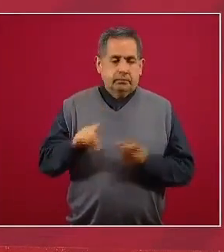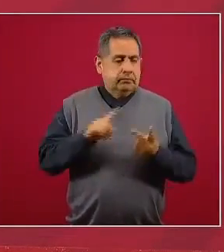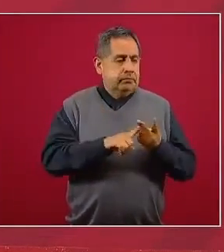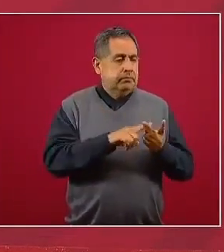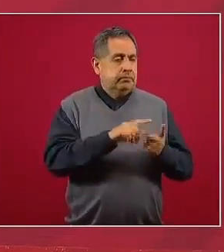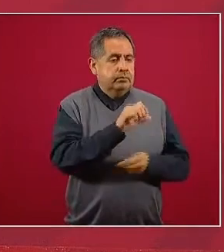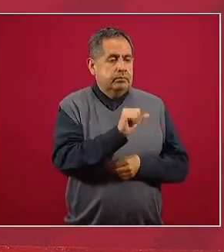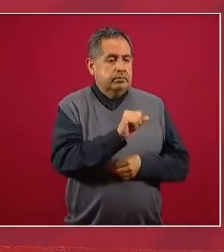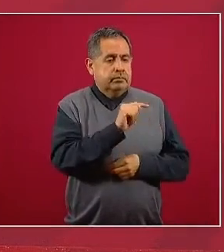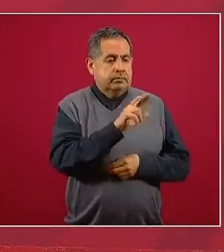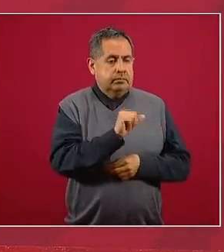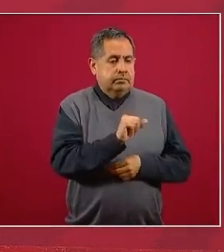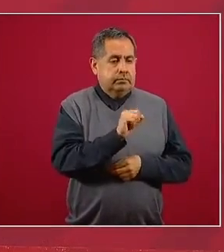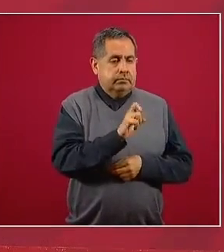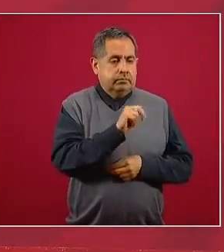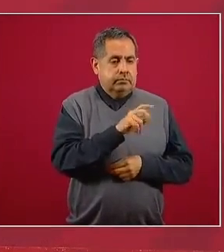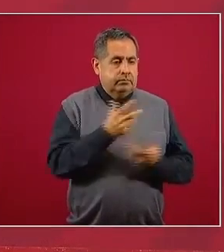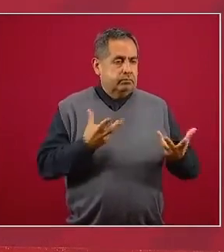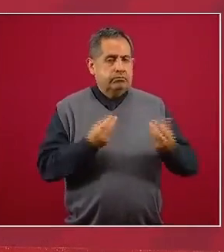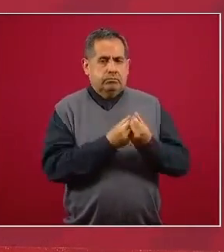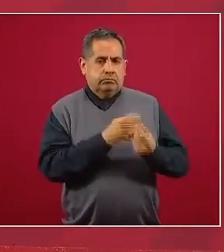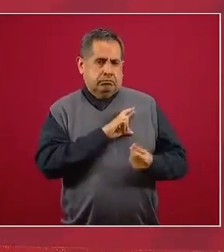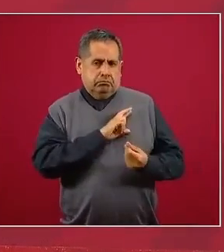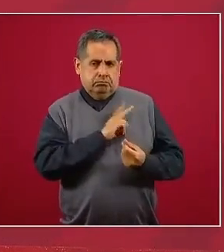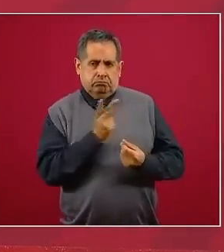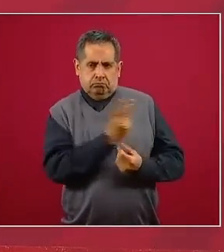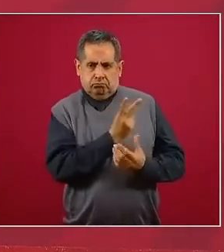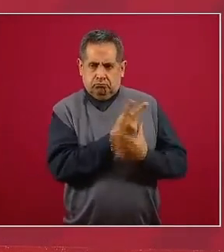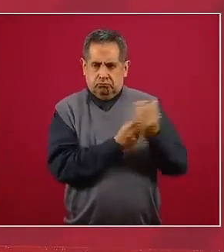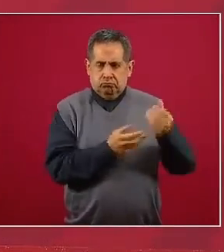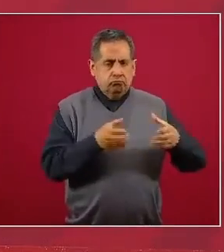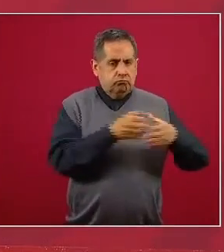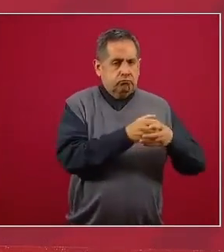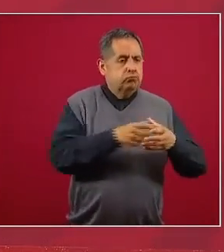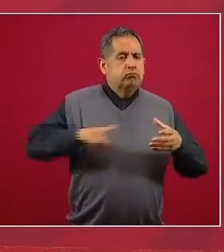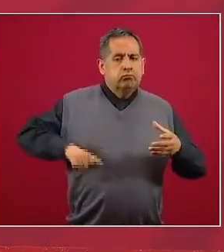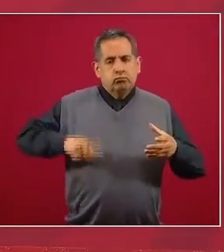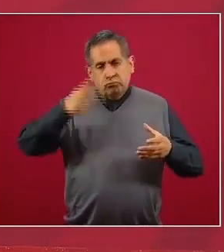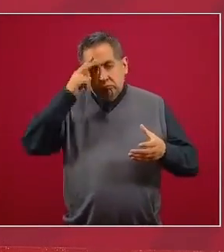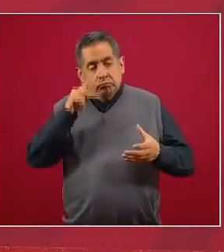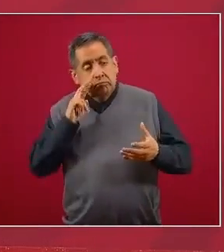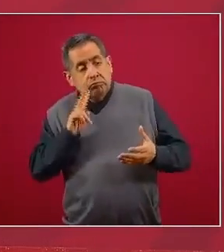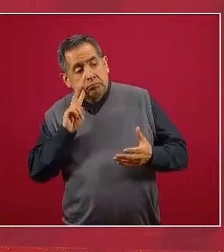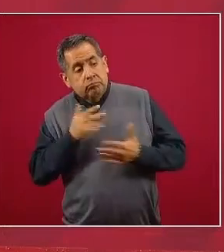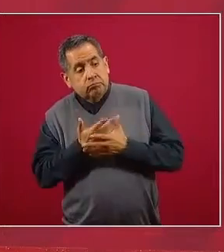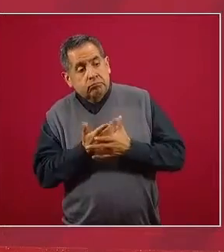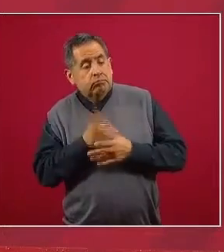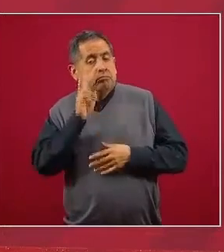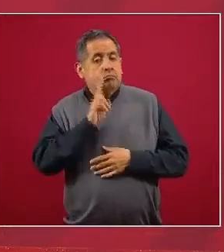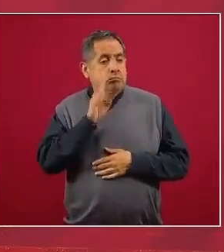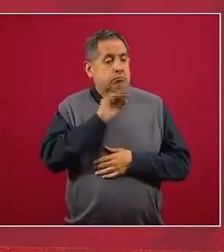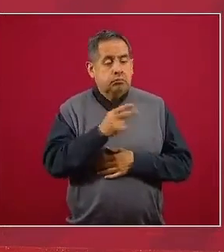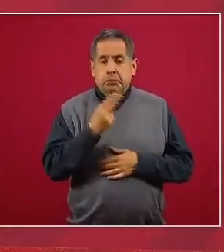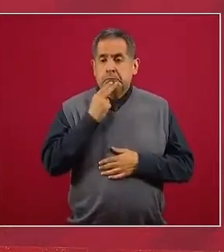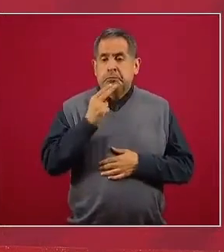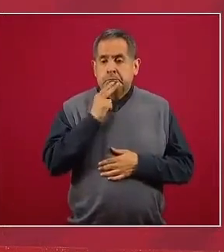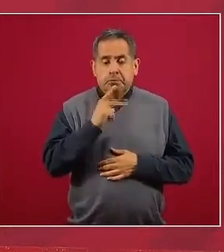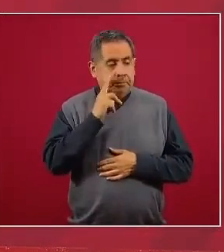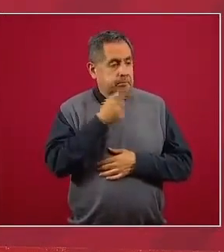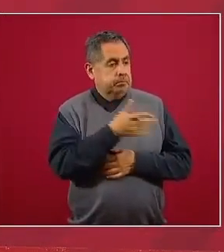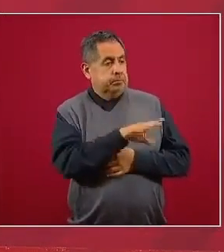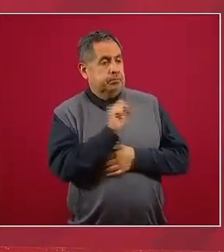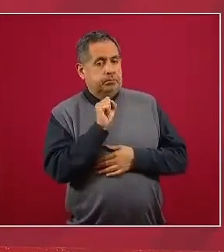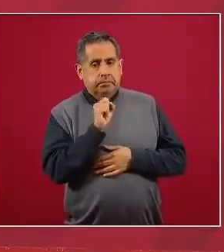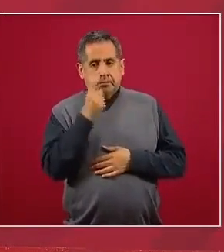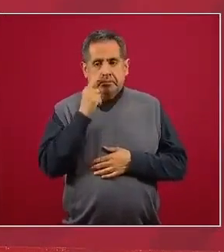laboratorio AstraZeneca. Es una relación entre entidades privadas, pero que el Gobierno de México está expectante sobre su posible utilidad